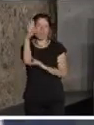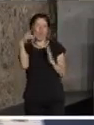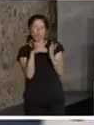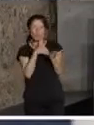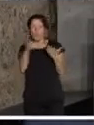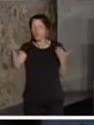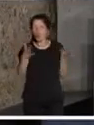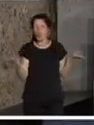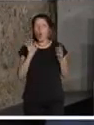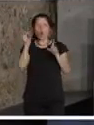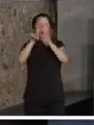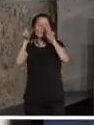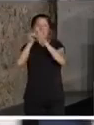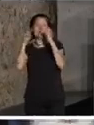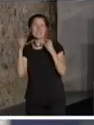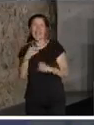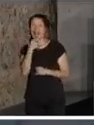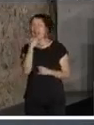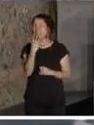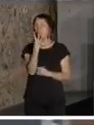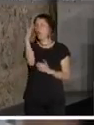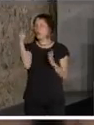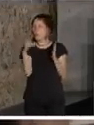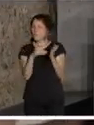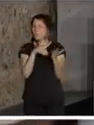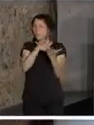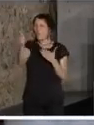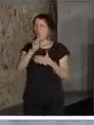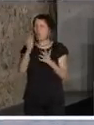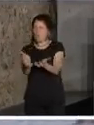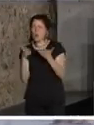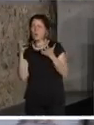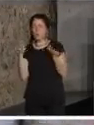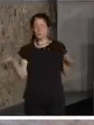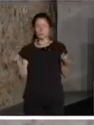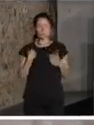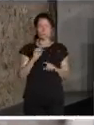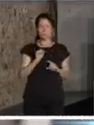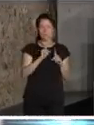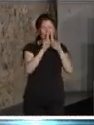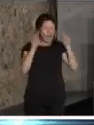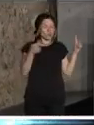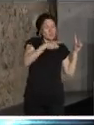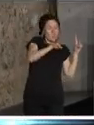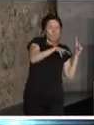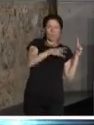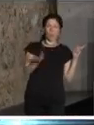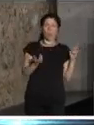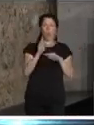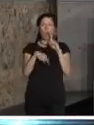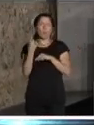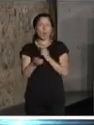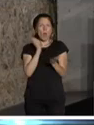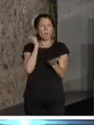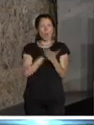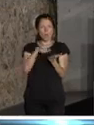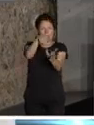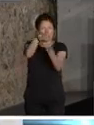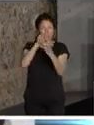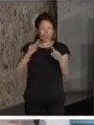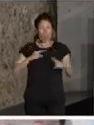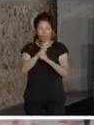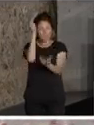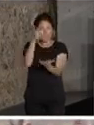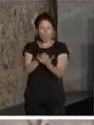las compañías energéticas casi 4.000 millones de beneficios en los tres primeros meses de este año después de pagar el impuesto